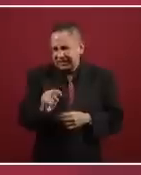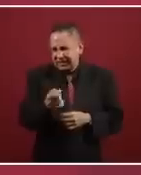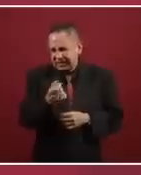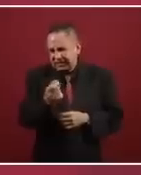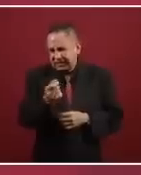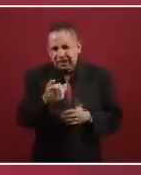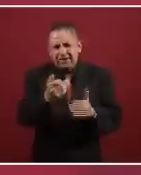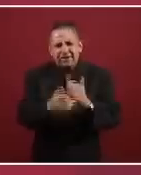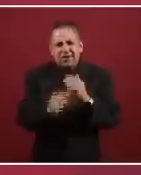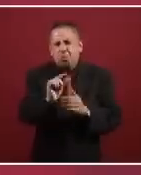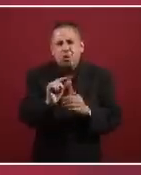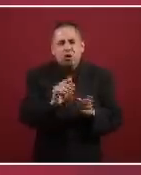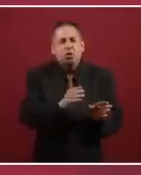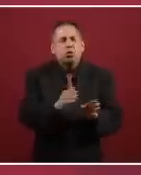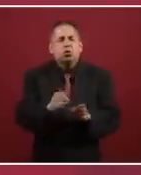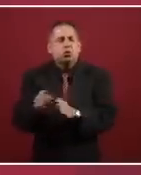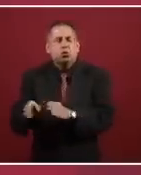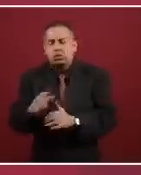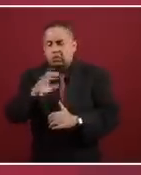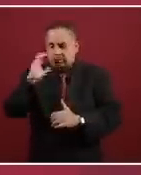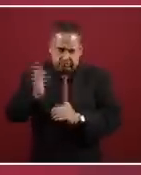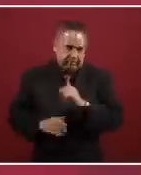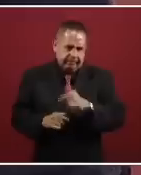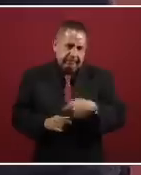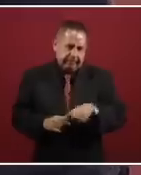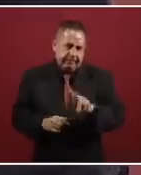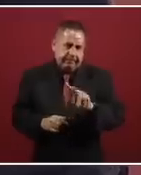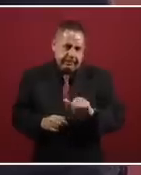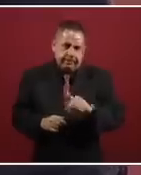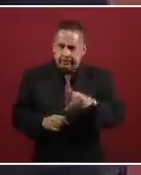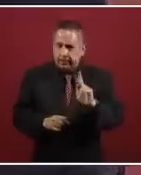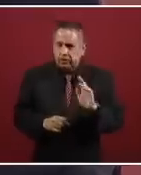los tramos que faltan, pero